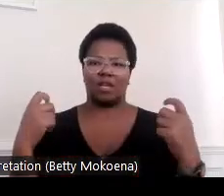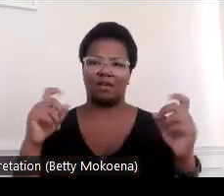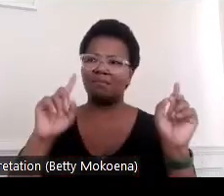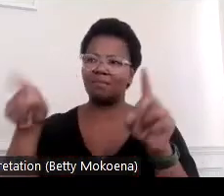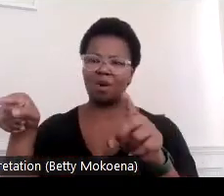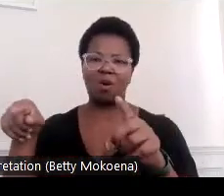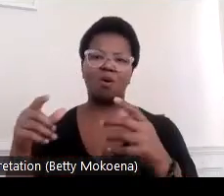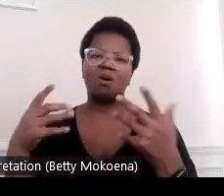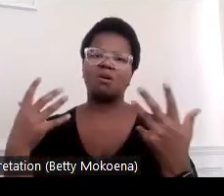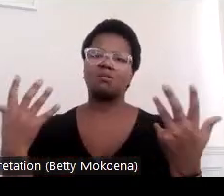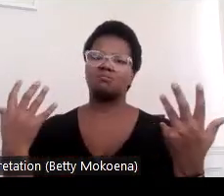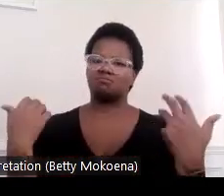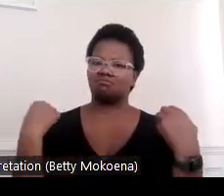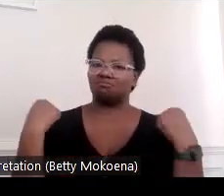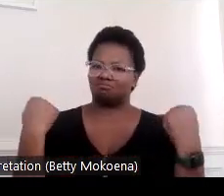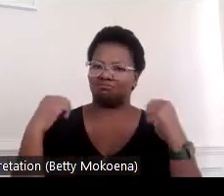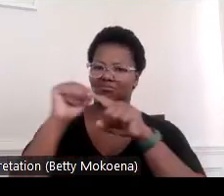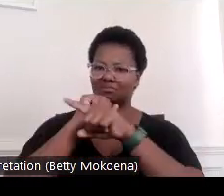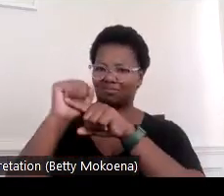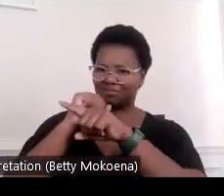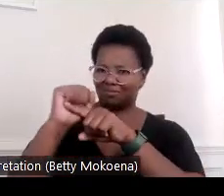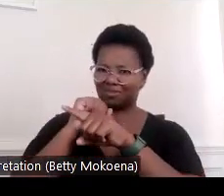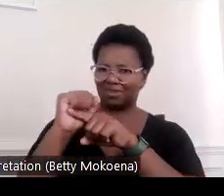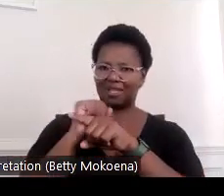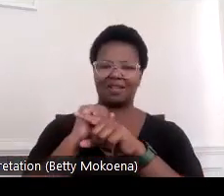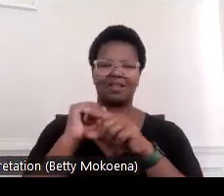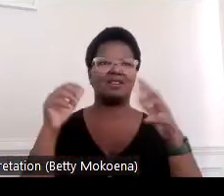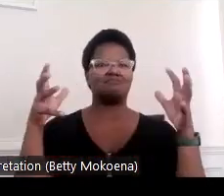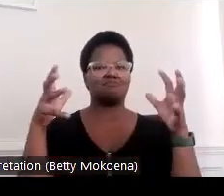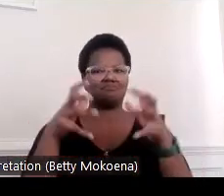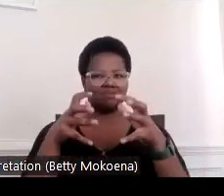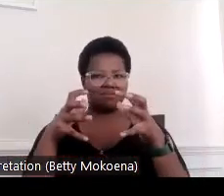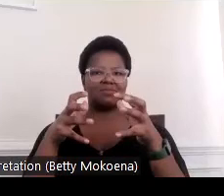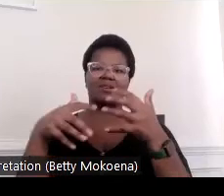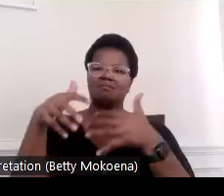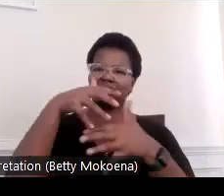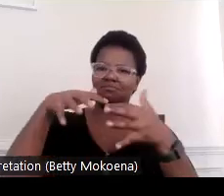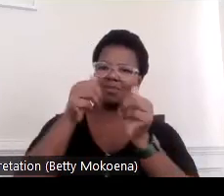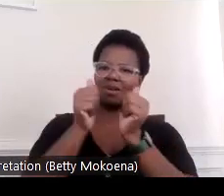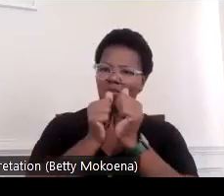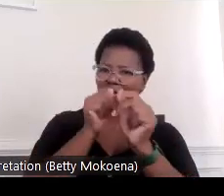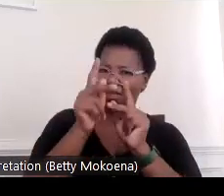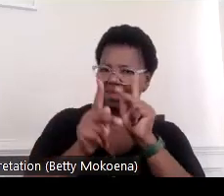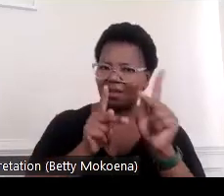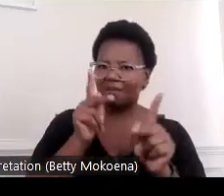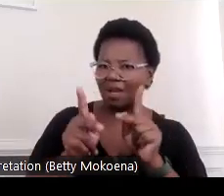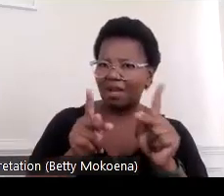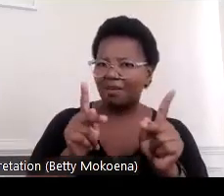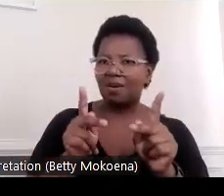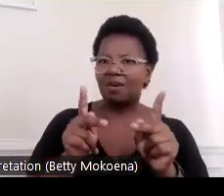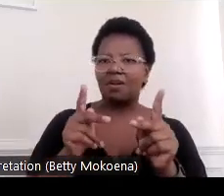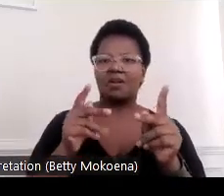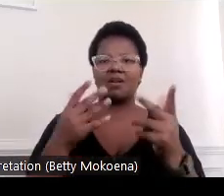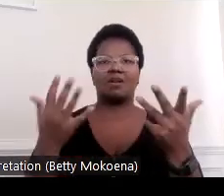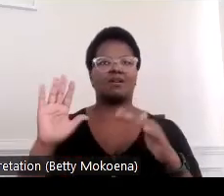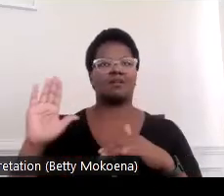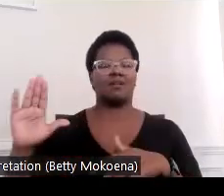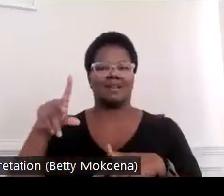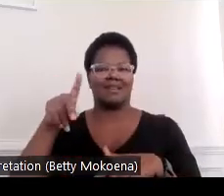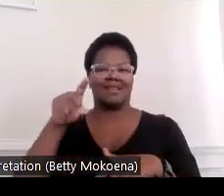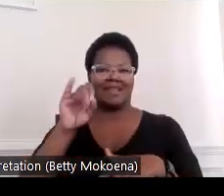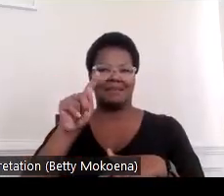una buena manera para ellos conocer a otros verdad tener buenas interacciones interacciones positivas con otros verdad